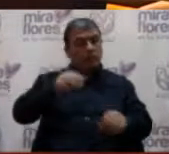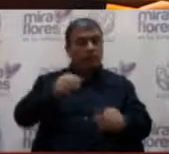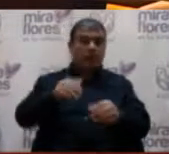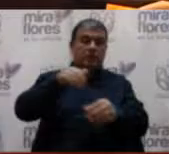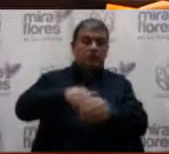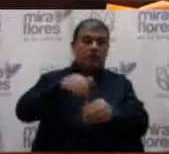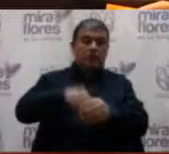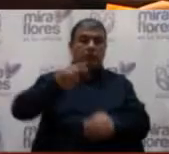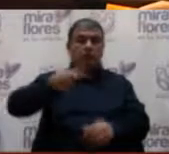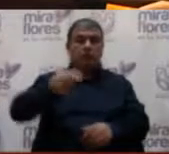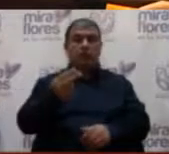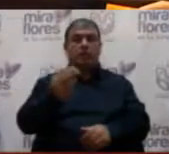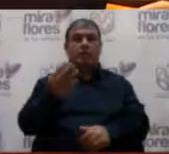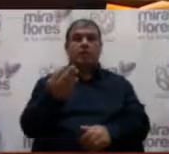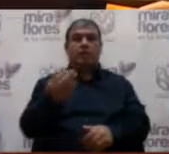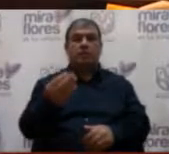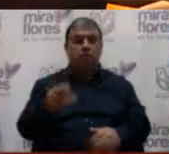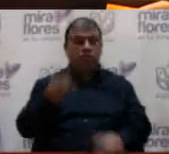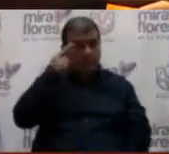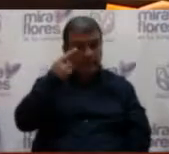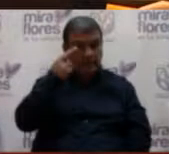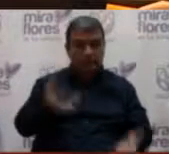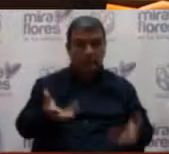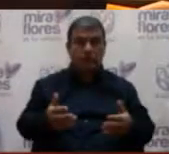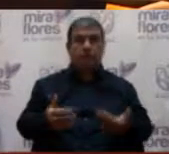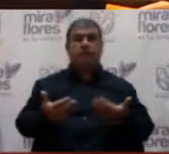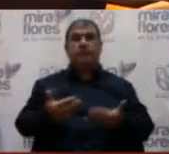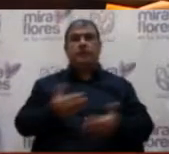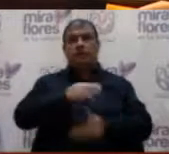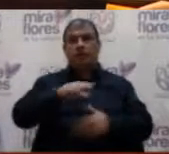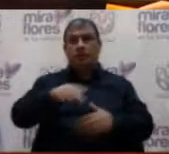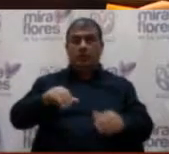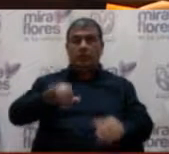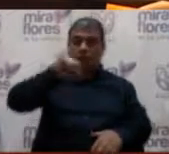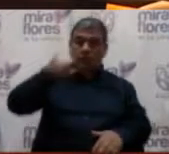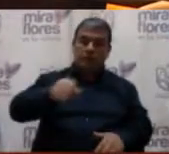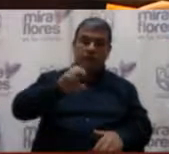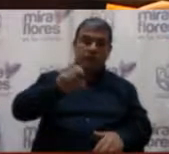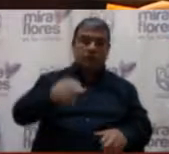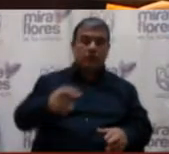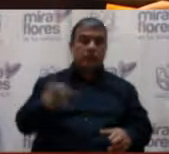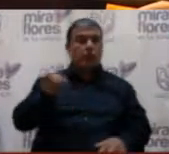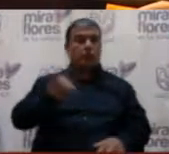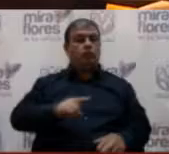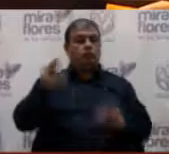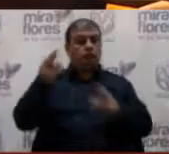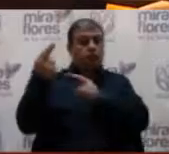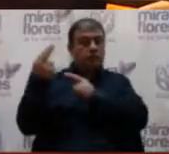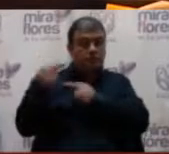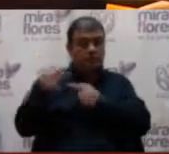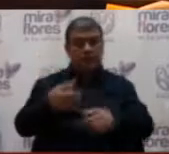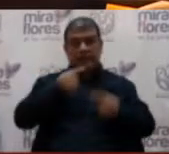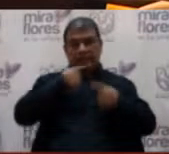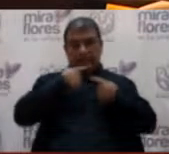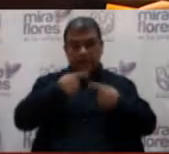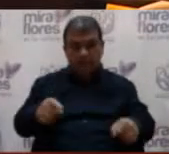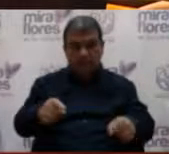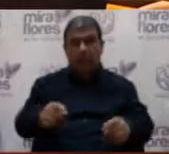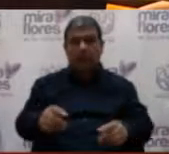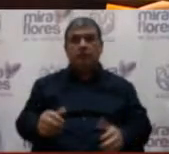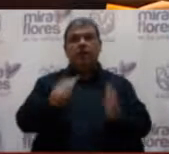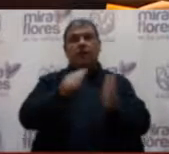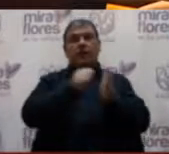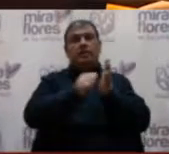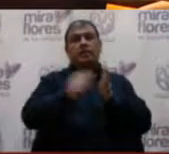municipales del año 2014. Por tanto, el Pleno del Jurado Nacional de Elecciones, en uso de sus atribuciones, resuelve.